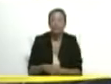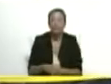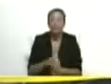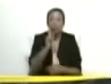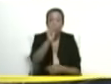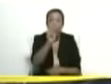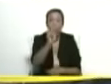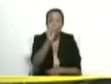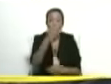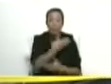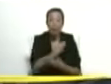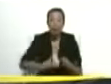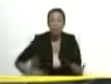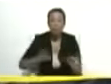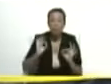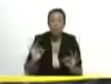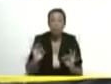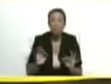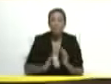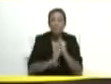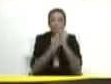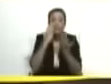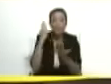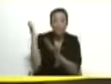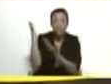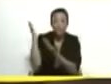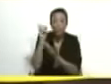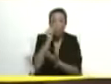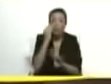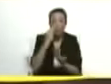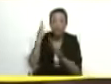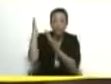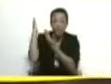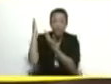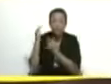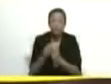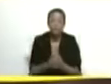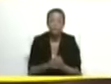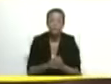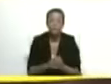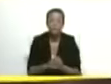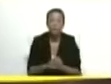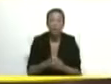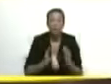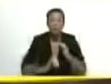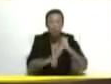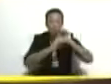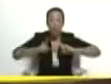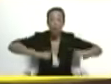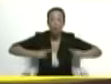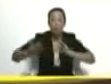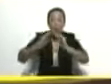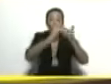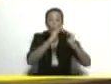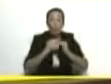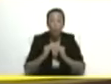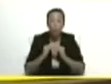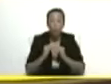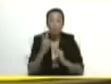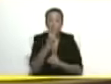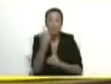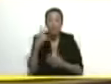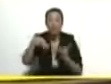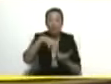Tupamaro pa'lante, Tupamaro. que como dirección colectiva del Gran Polo